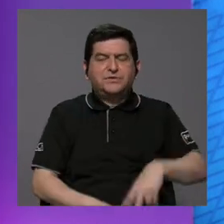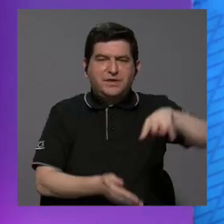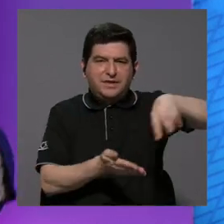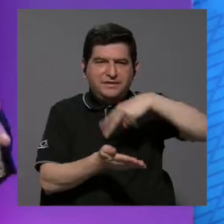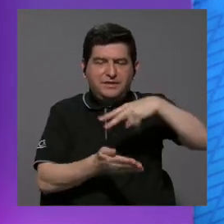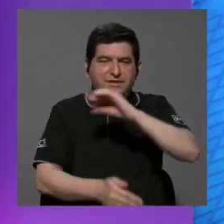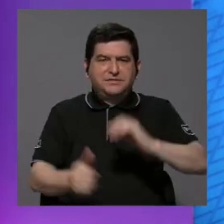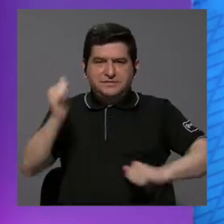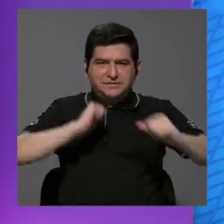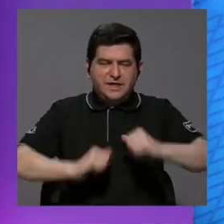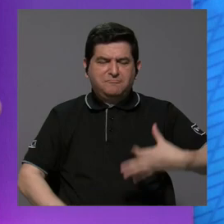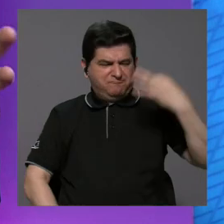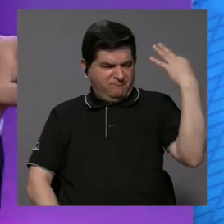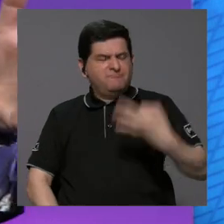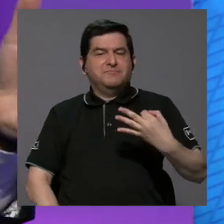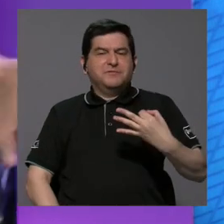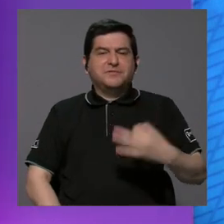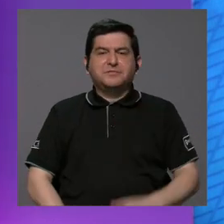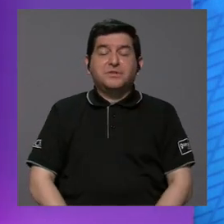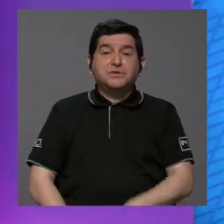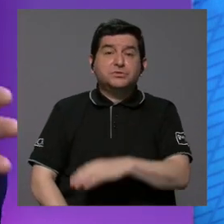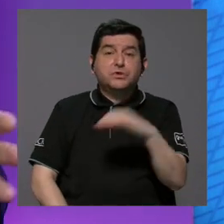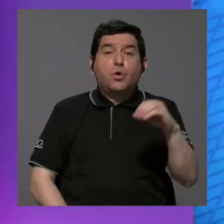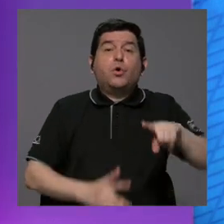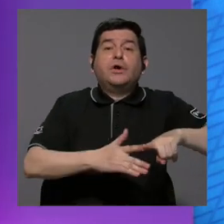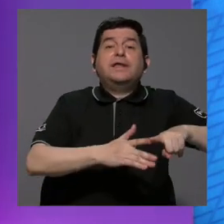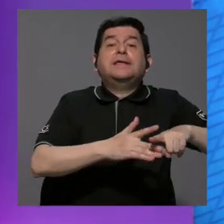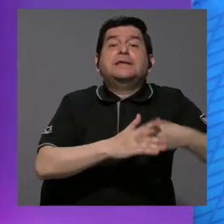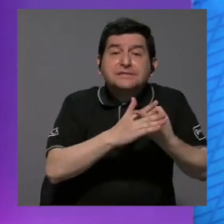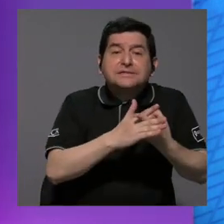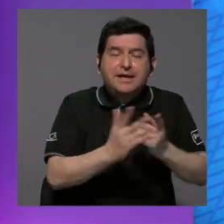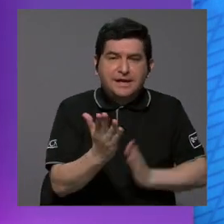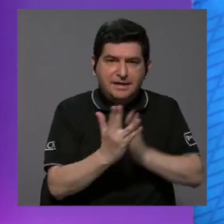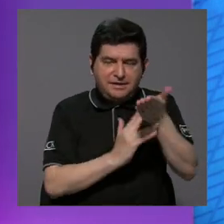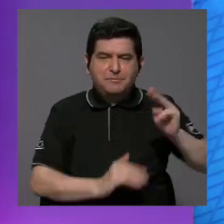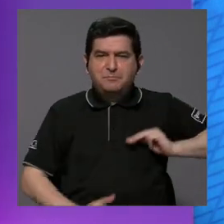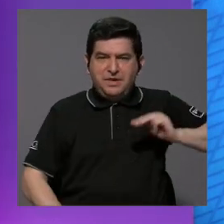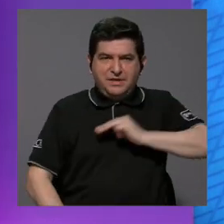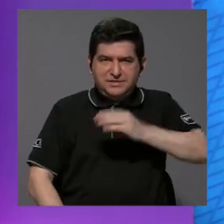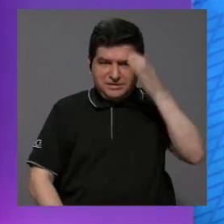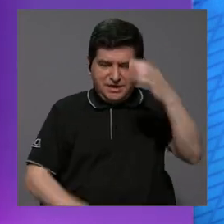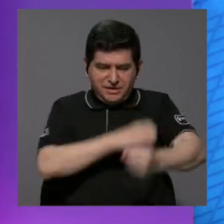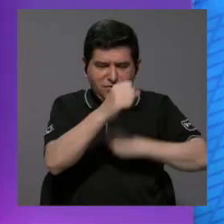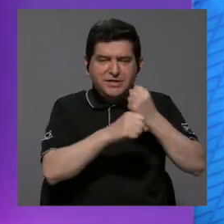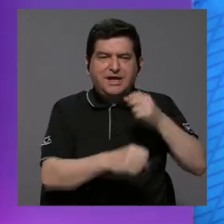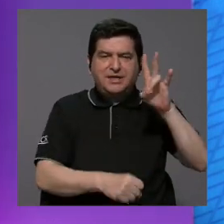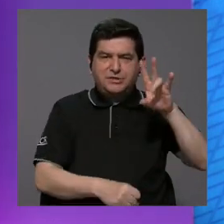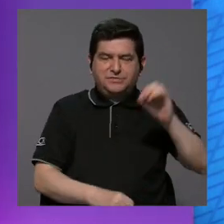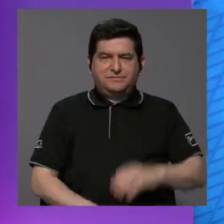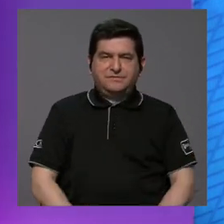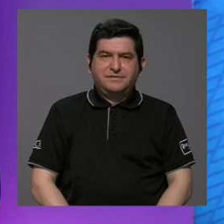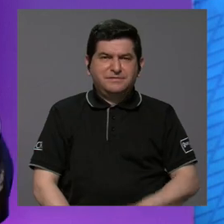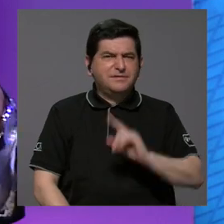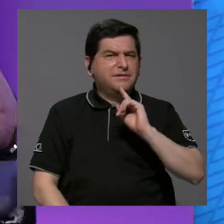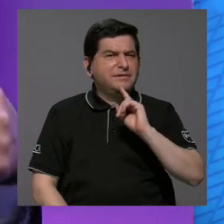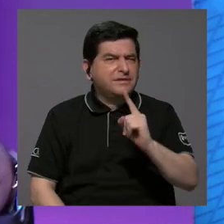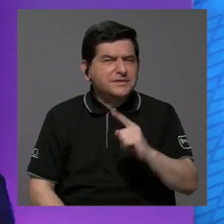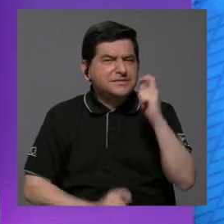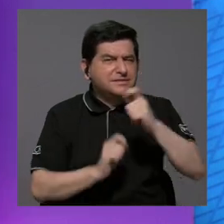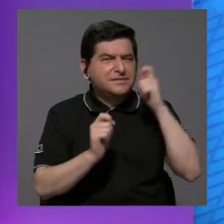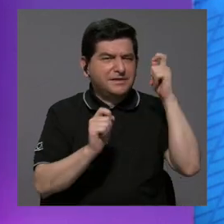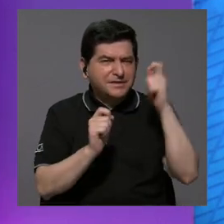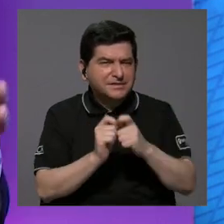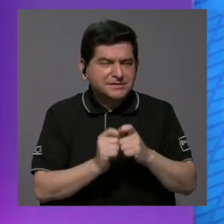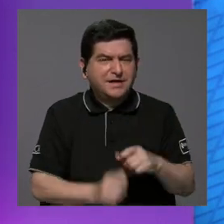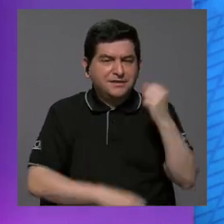etcétera se consolidan o más bien inician a través de un Ministerio de cultura en los setentas podríamos decir que es justamente